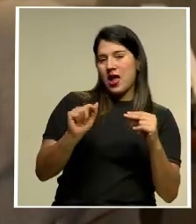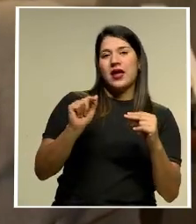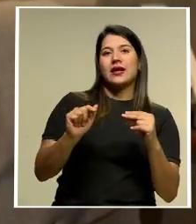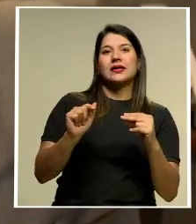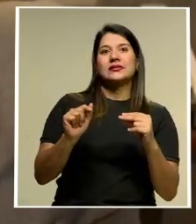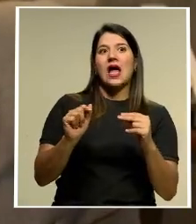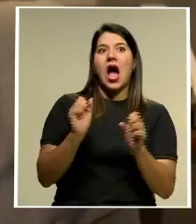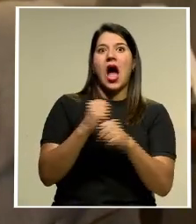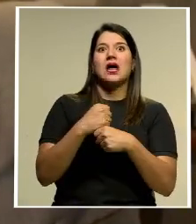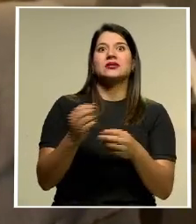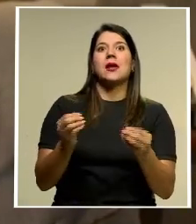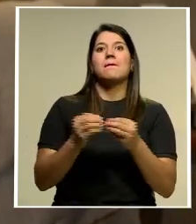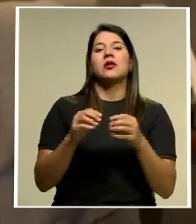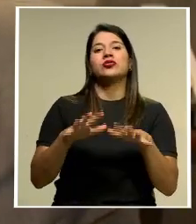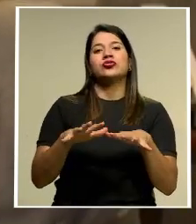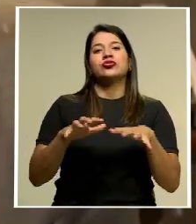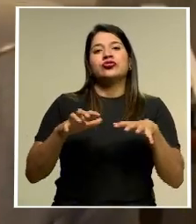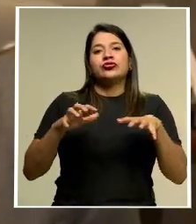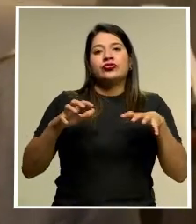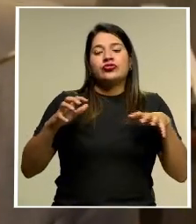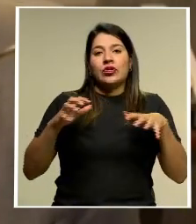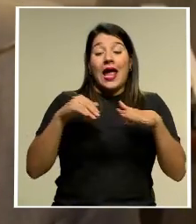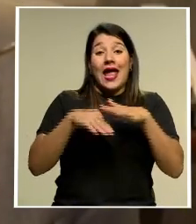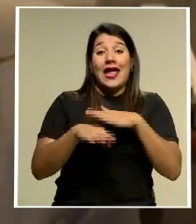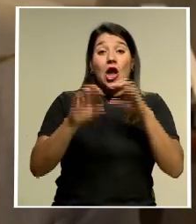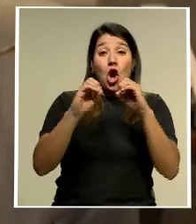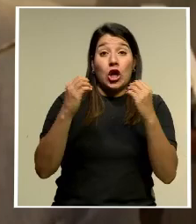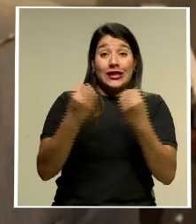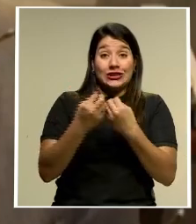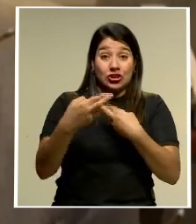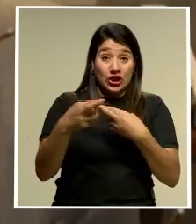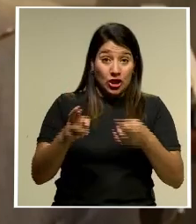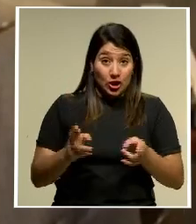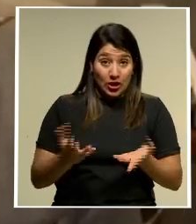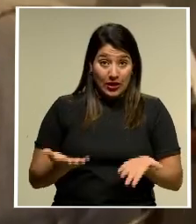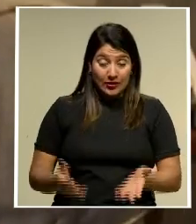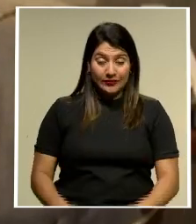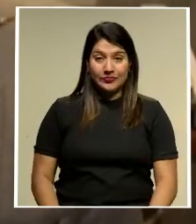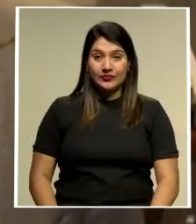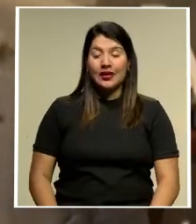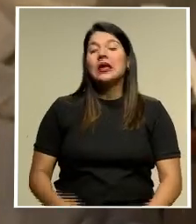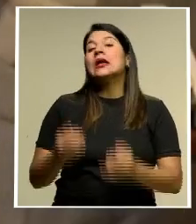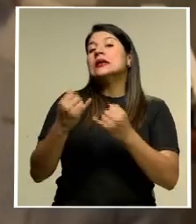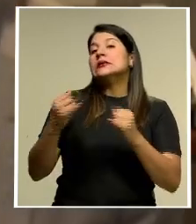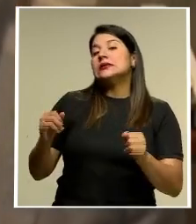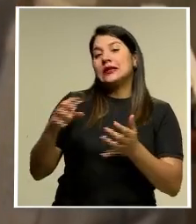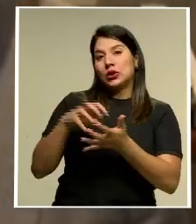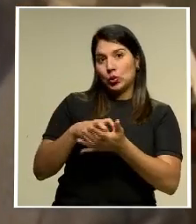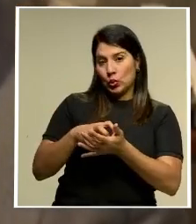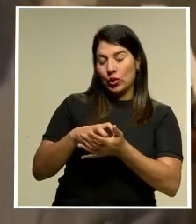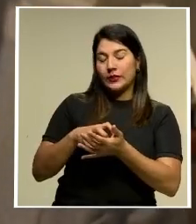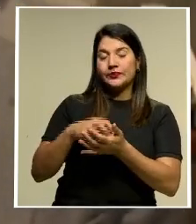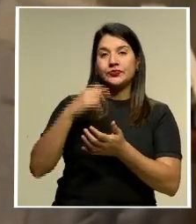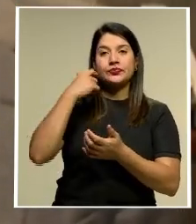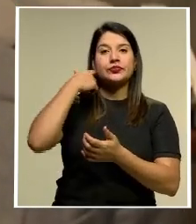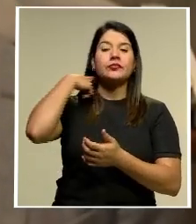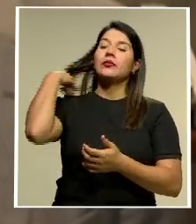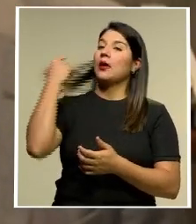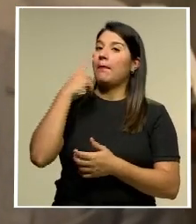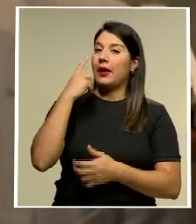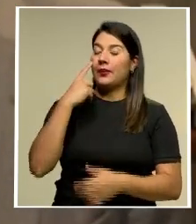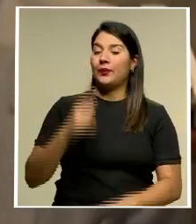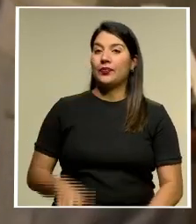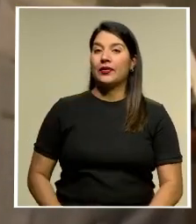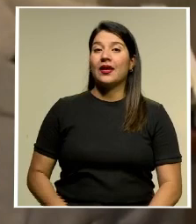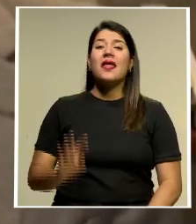metiendo tensión en la organización regional. Sin duda, es que vea,